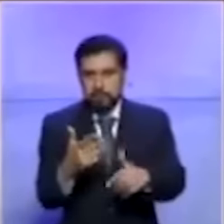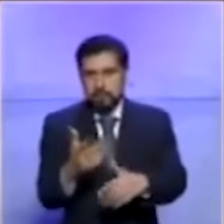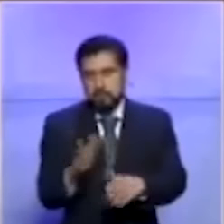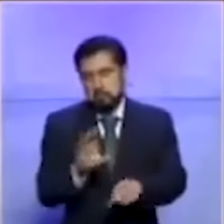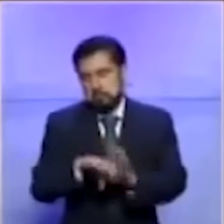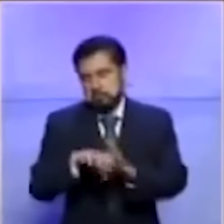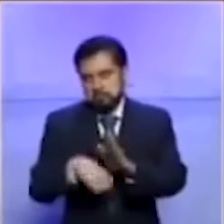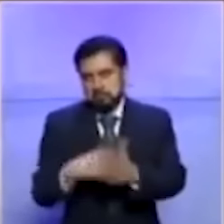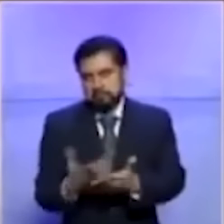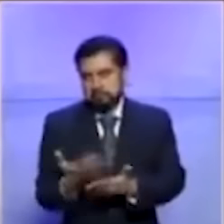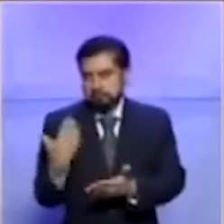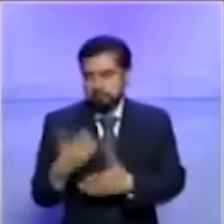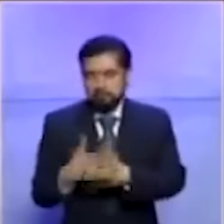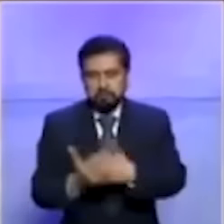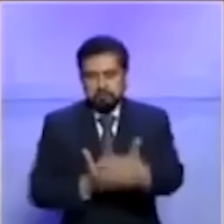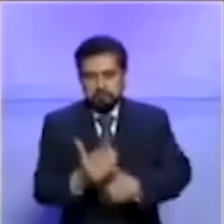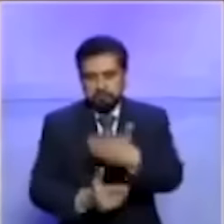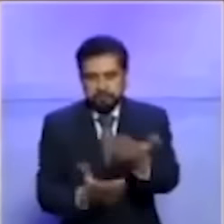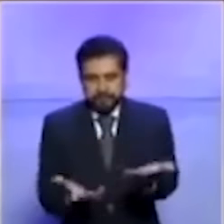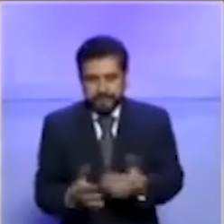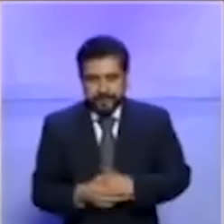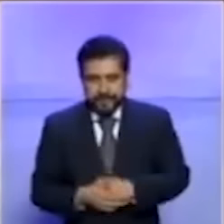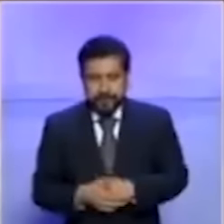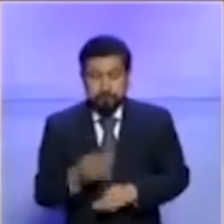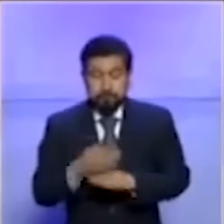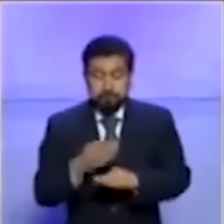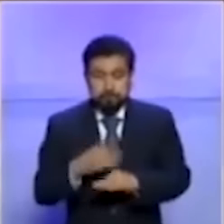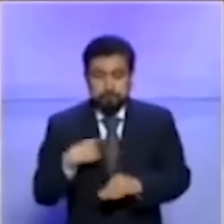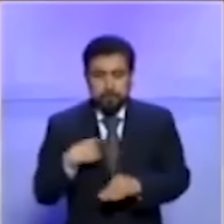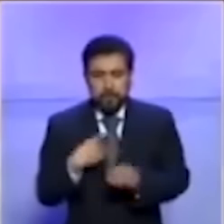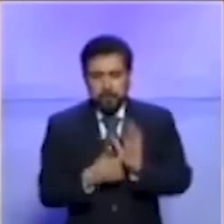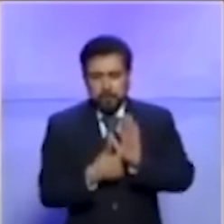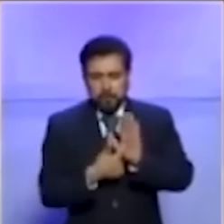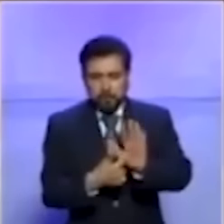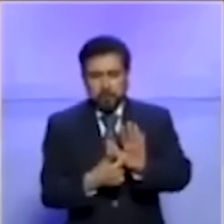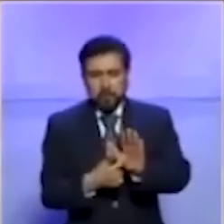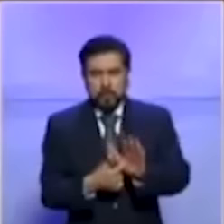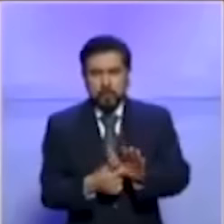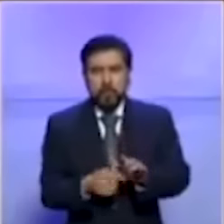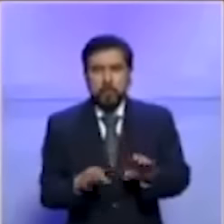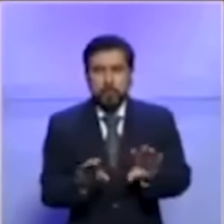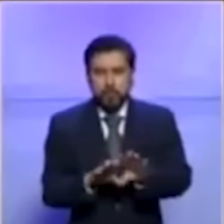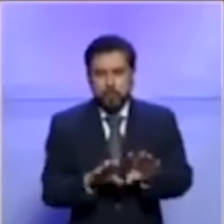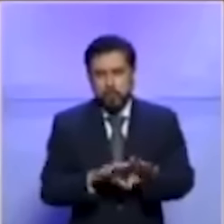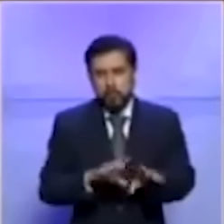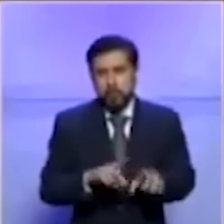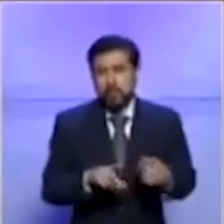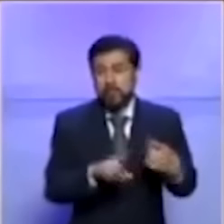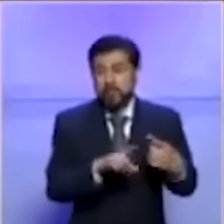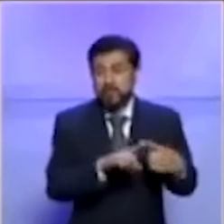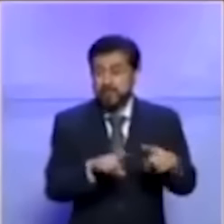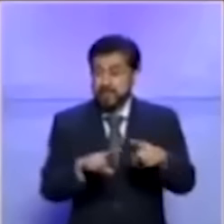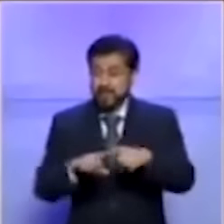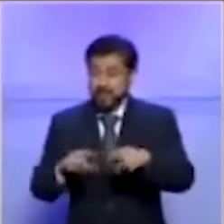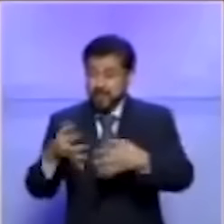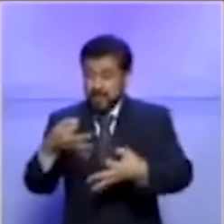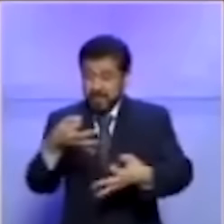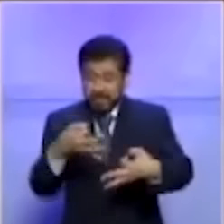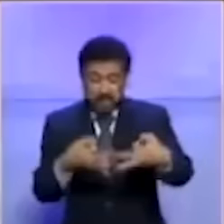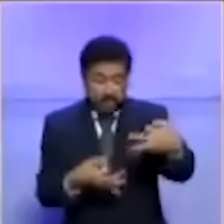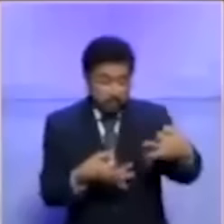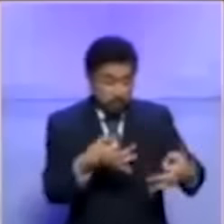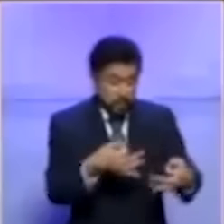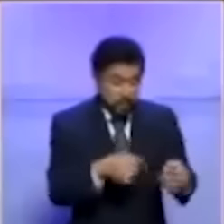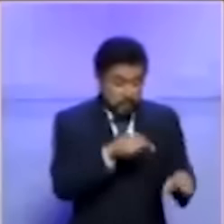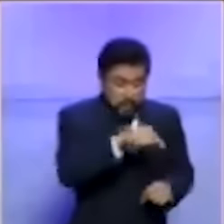proceso y me limitaré aquí a señalar la desintegración de la totalidad de los tribunales electorales